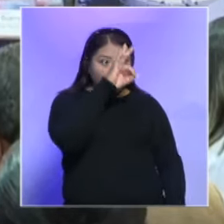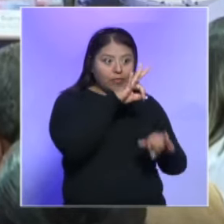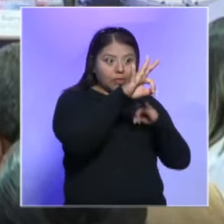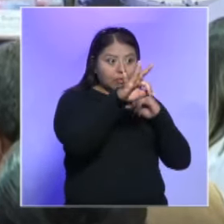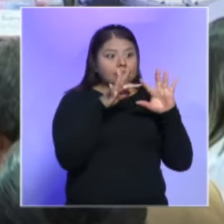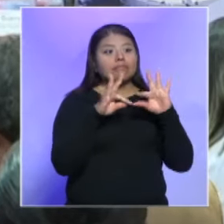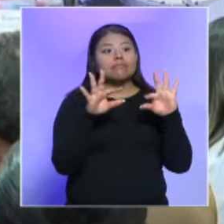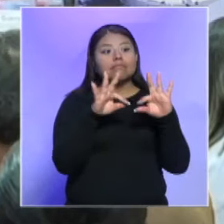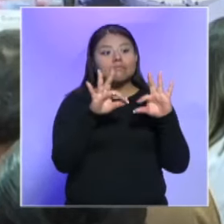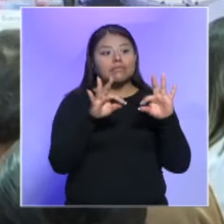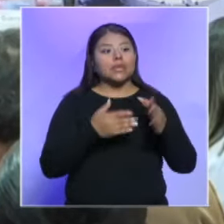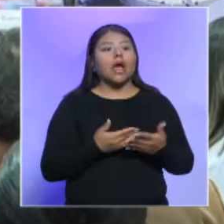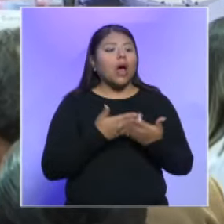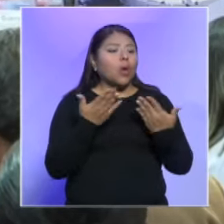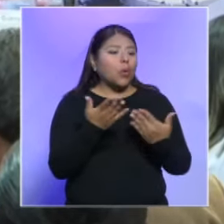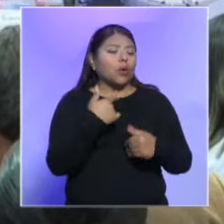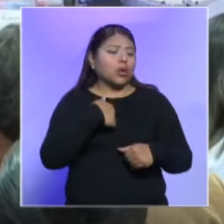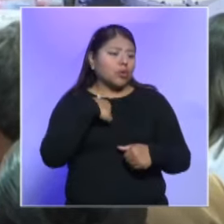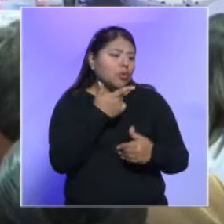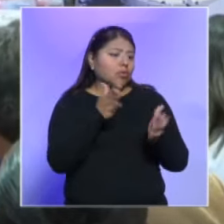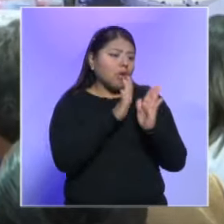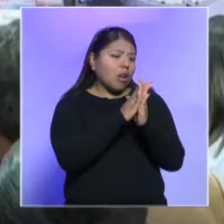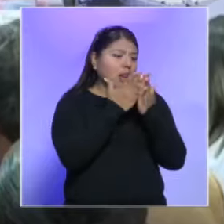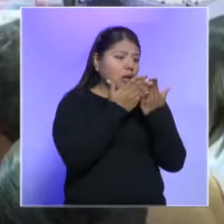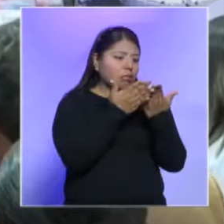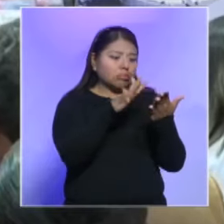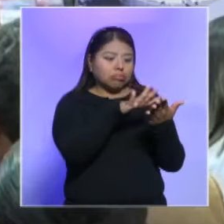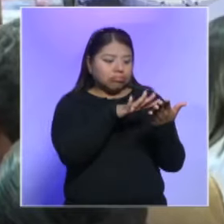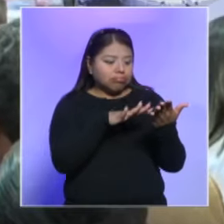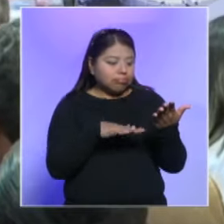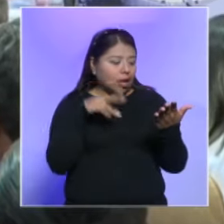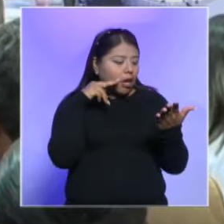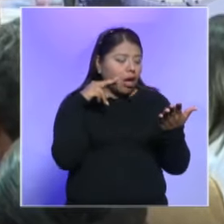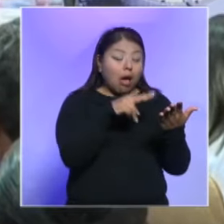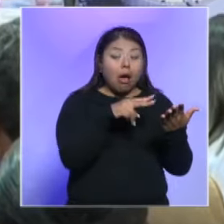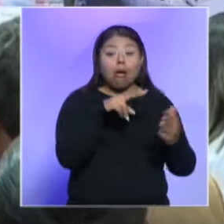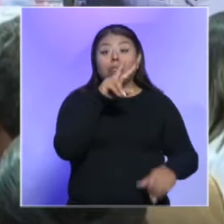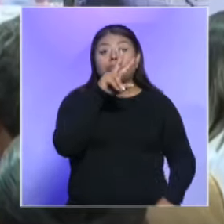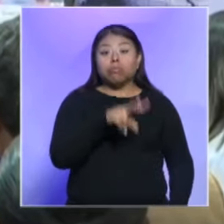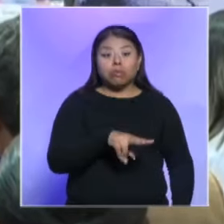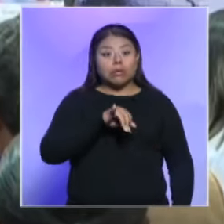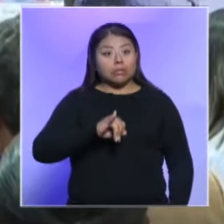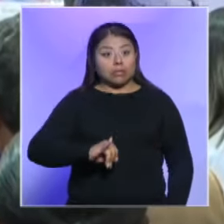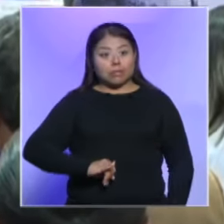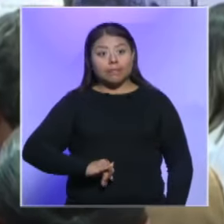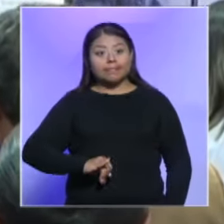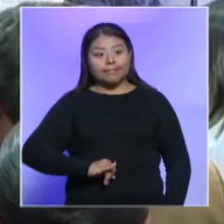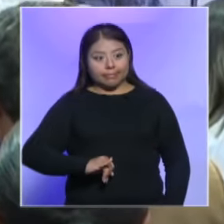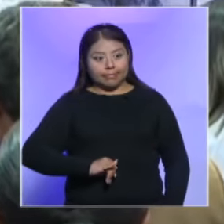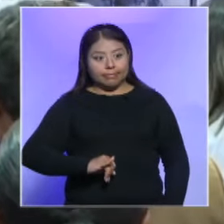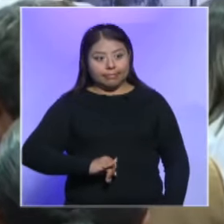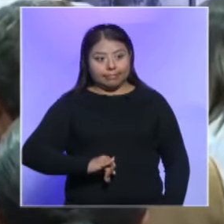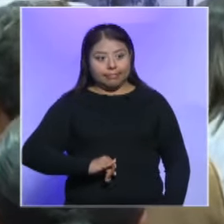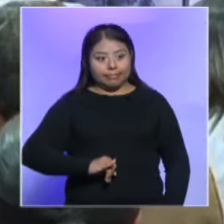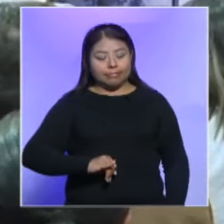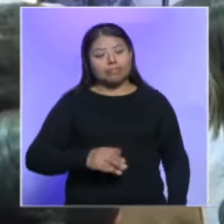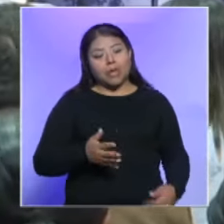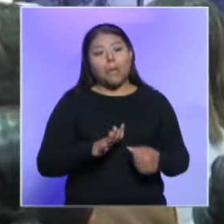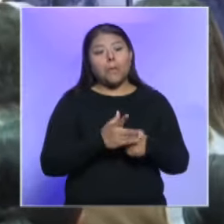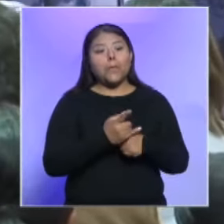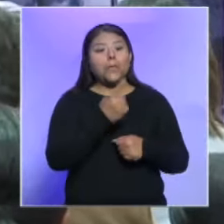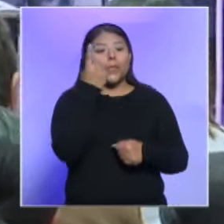parece pues una obra muy, muy interesante que habla pues en una de las figuras que estuvo primero en